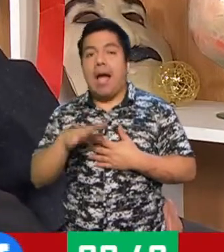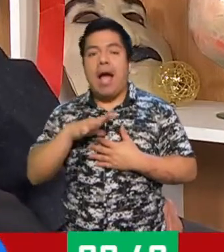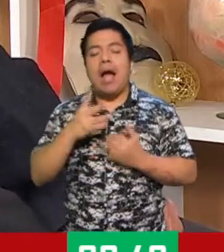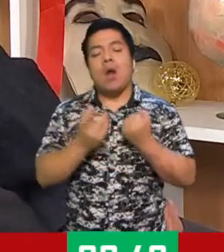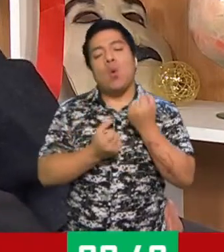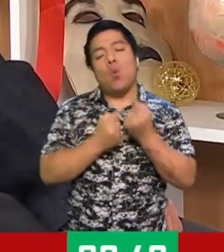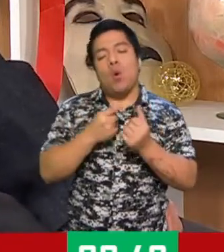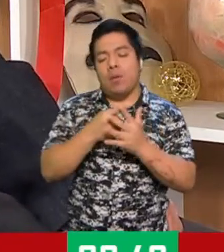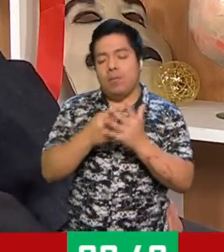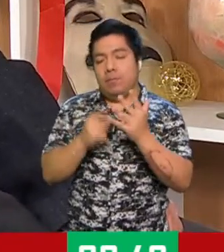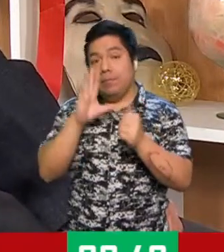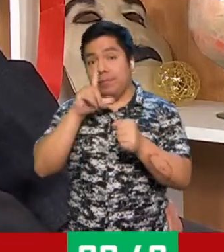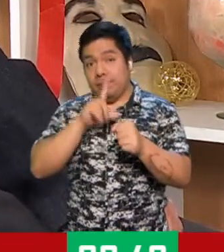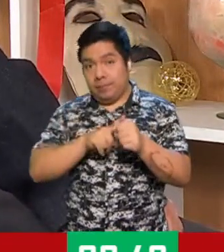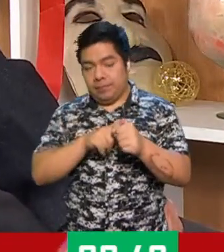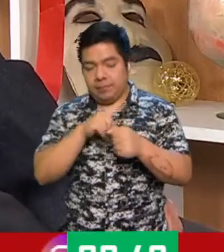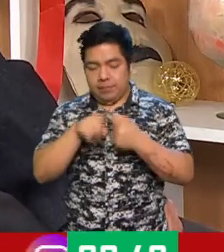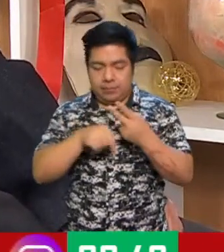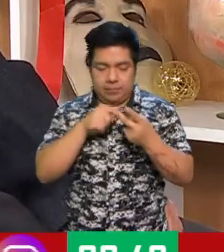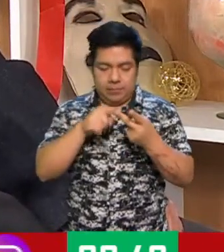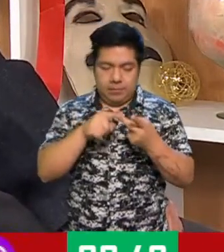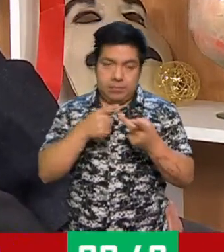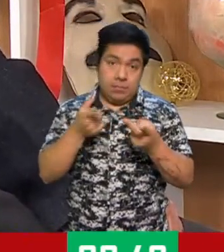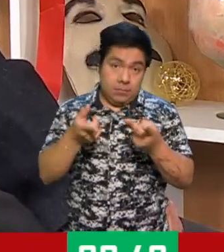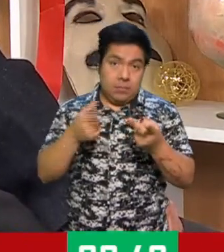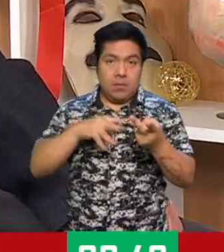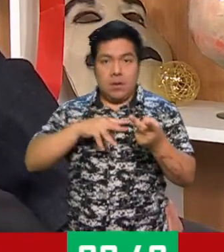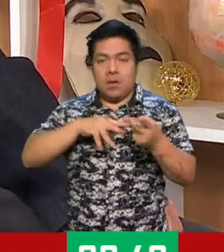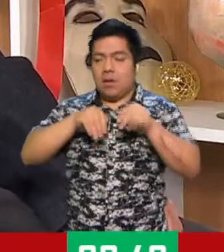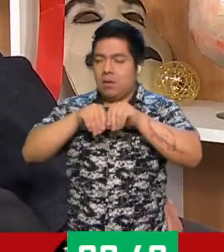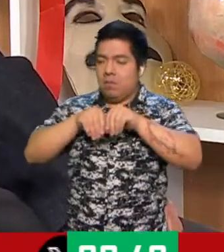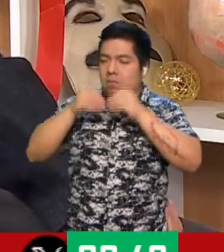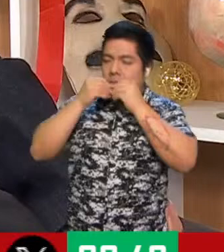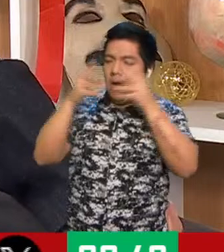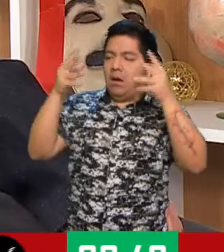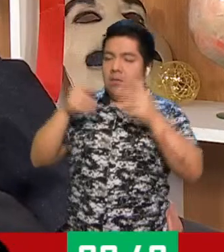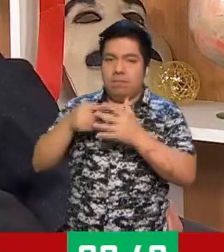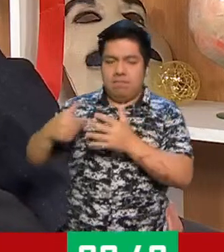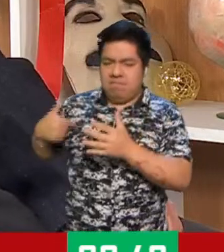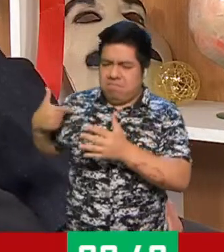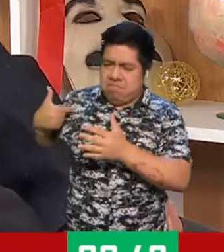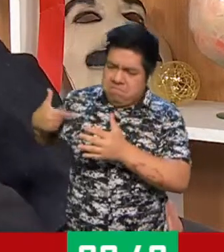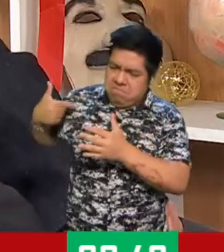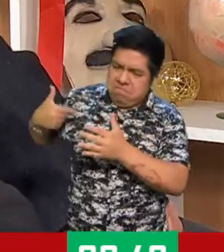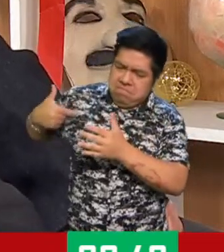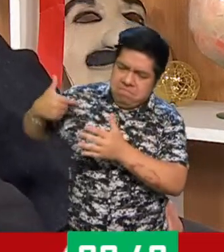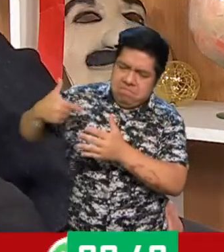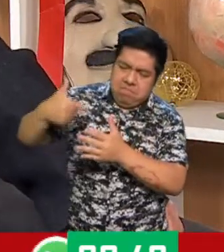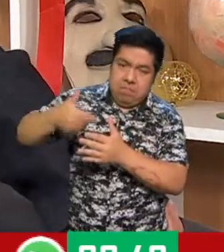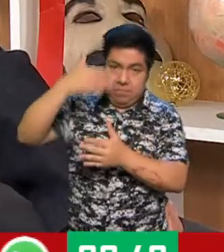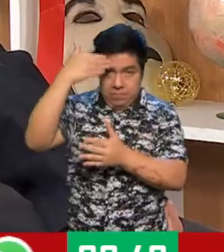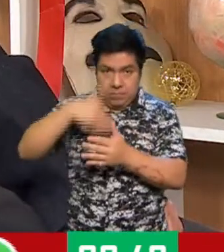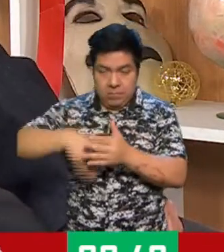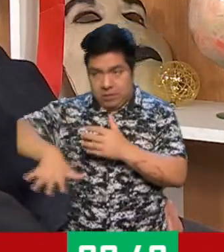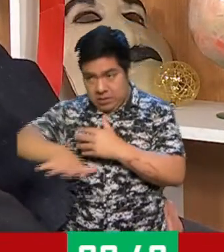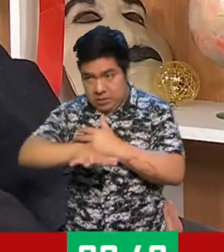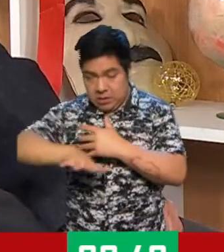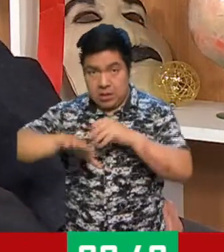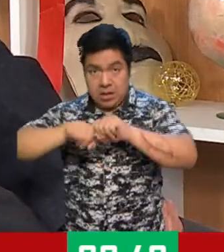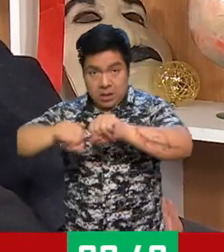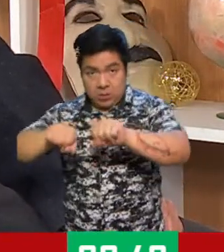mecanismos culturales, existen expresiones arraigadas en nuestra